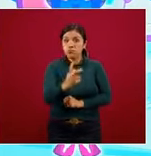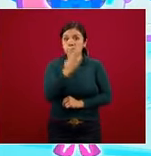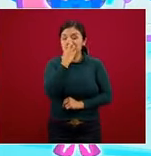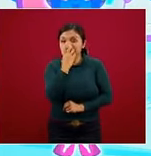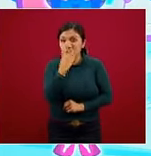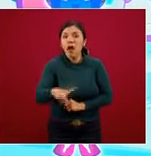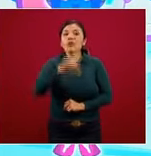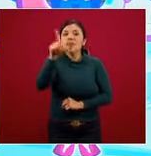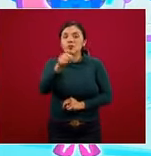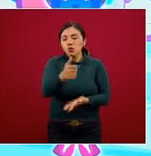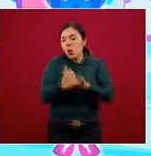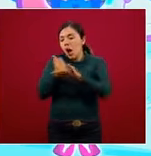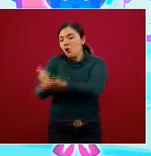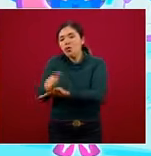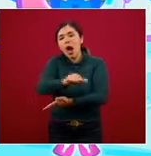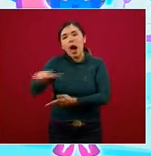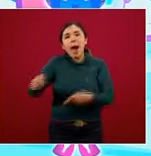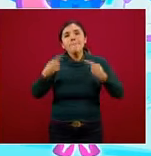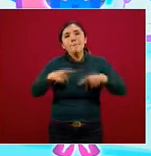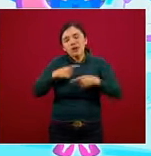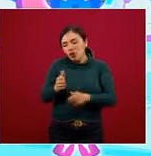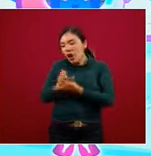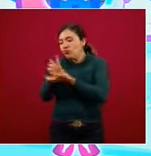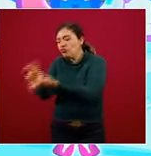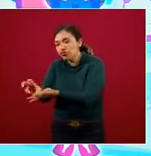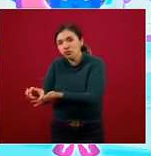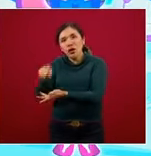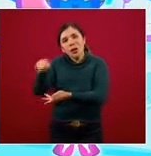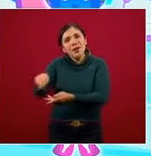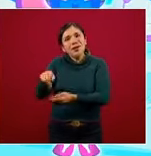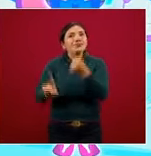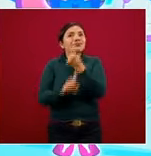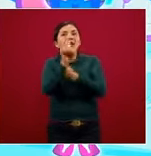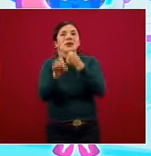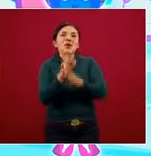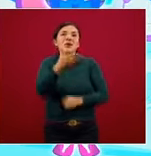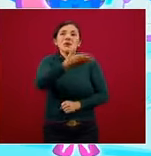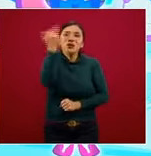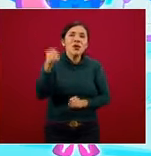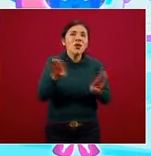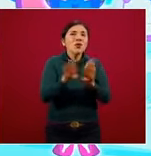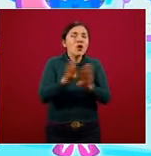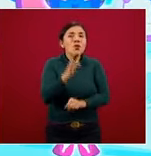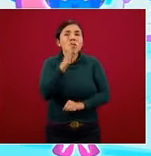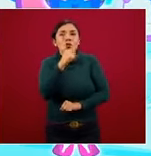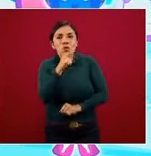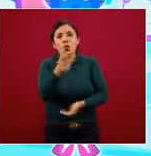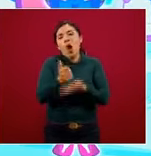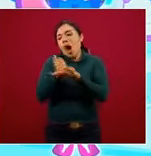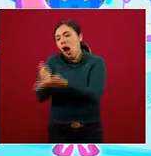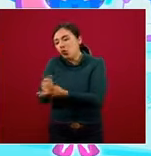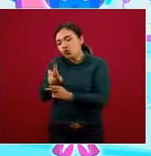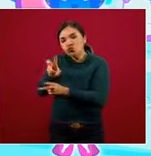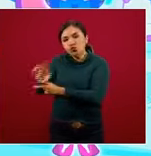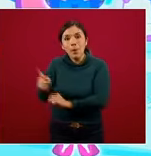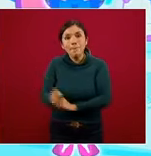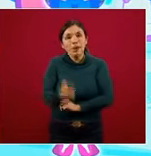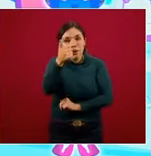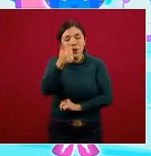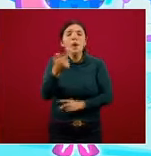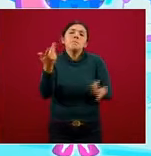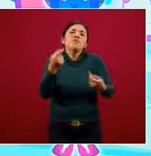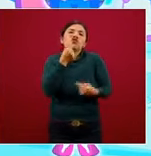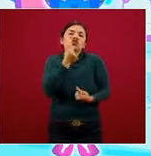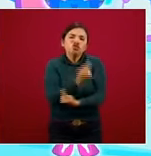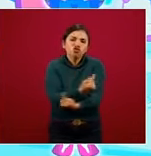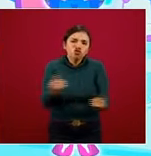y luego van a ayudar a otra persona que pudiera tener dificultades para ponerse su mascarilla, como menores de